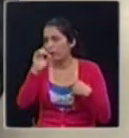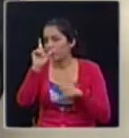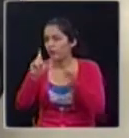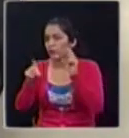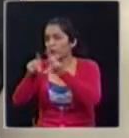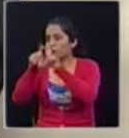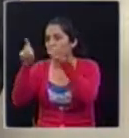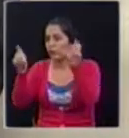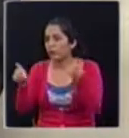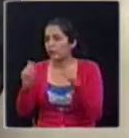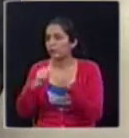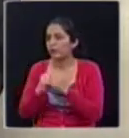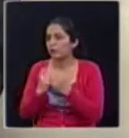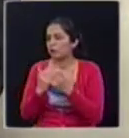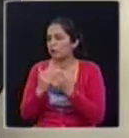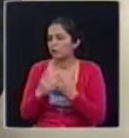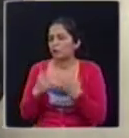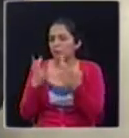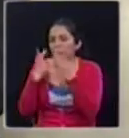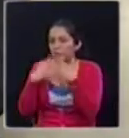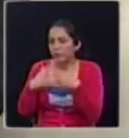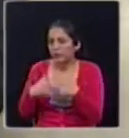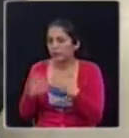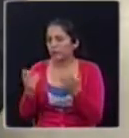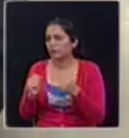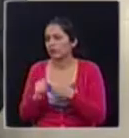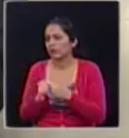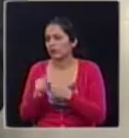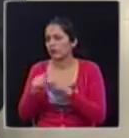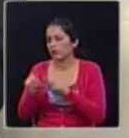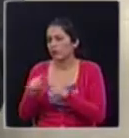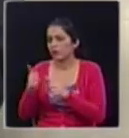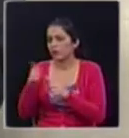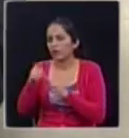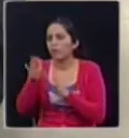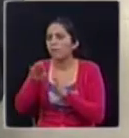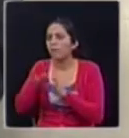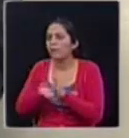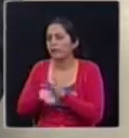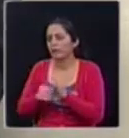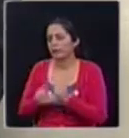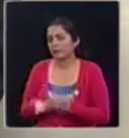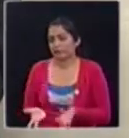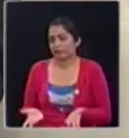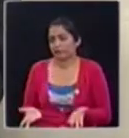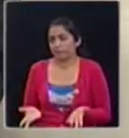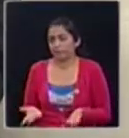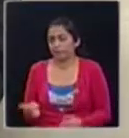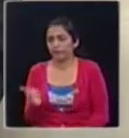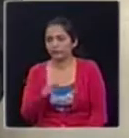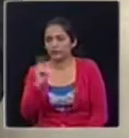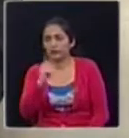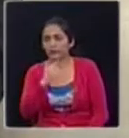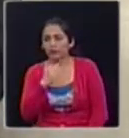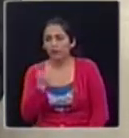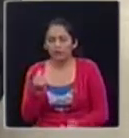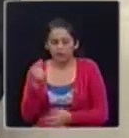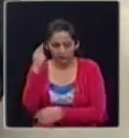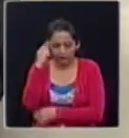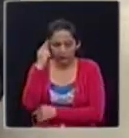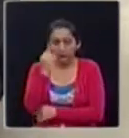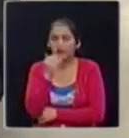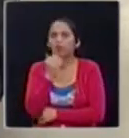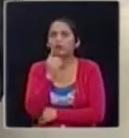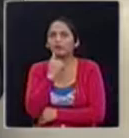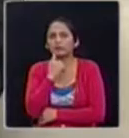lo importante va a ser que se dé un giro al modelo económico. Es decir, un ajuste en las finanzas públicas, del